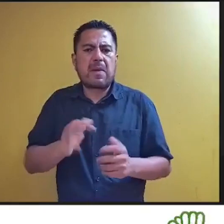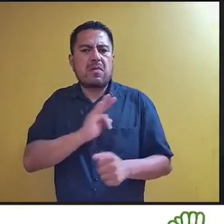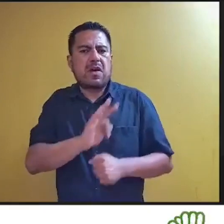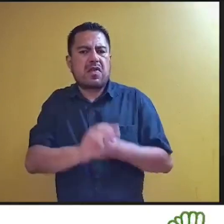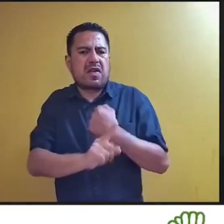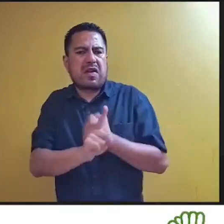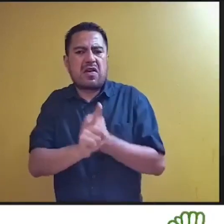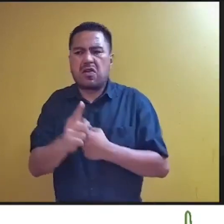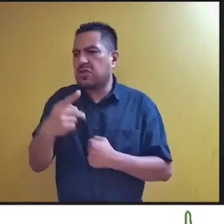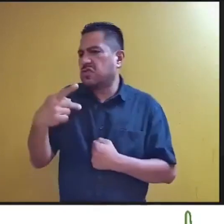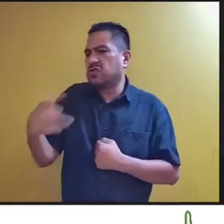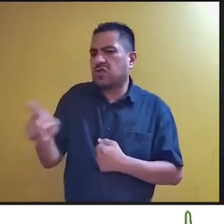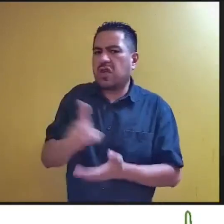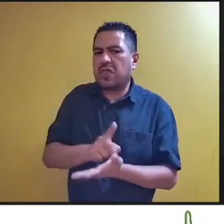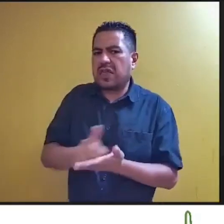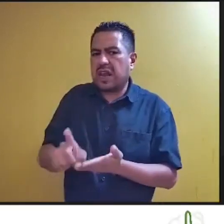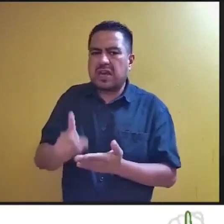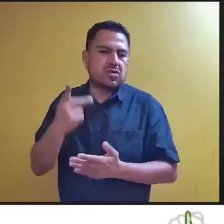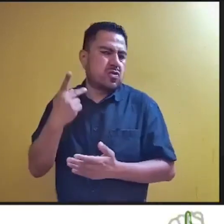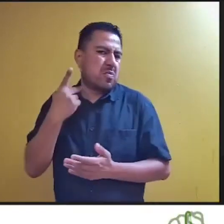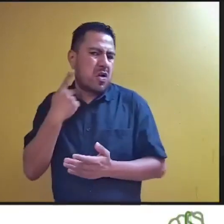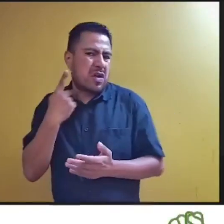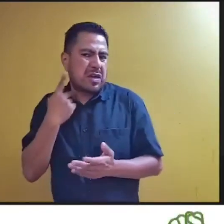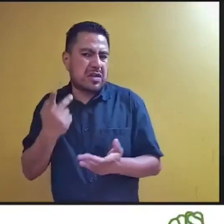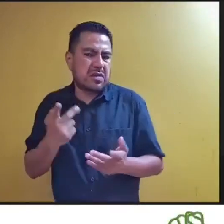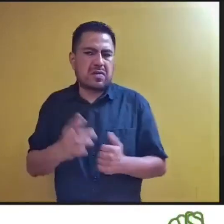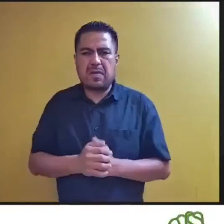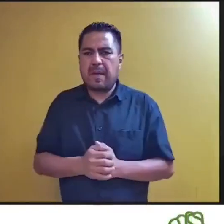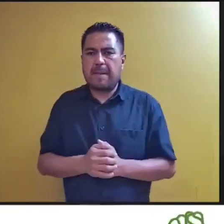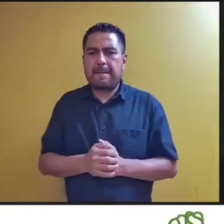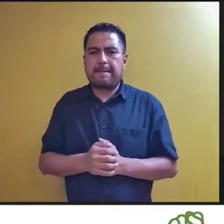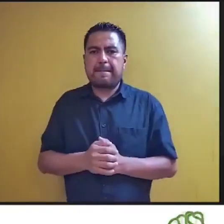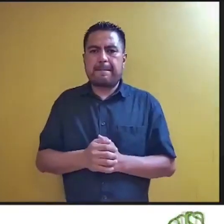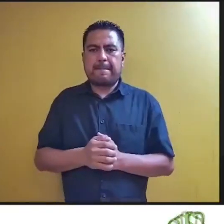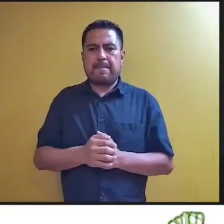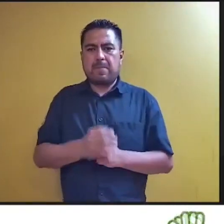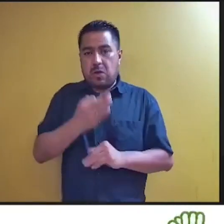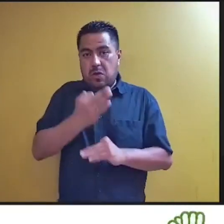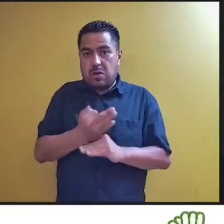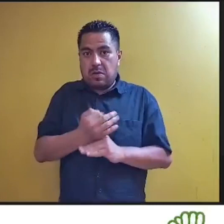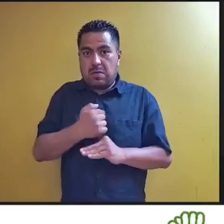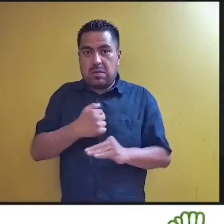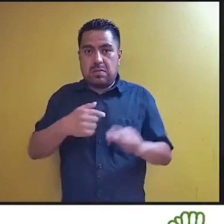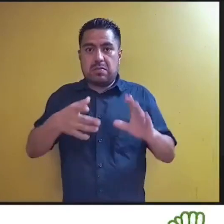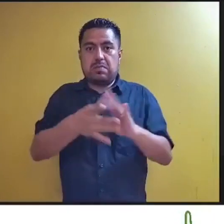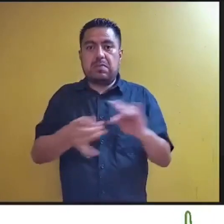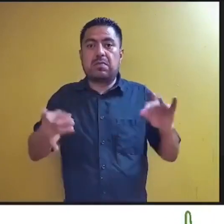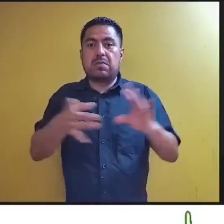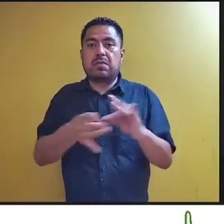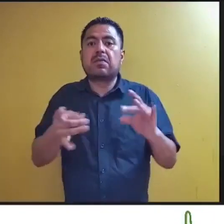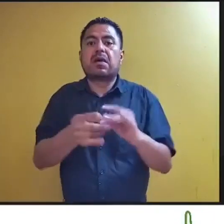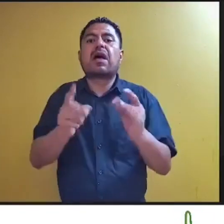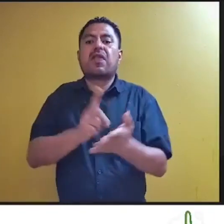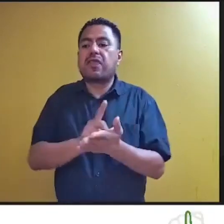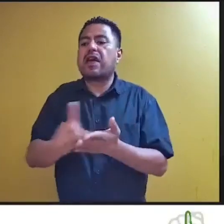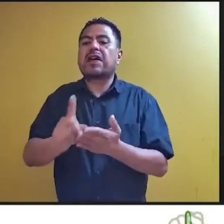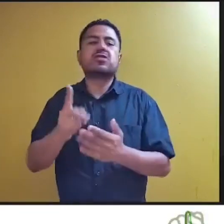afectarle su esfera de derechos políticos. Estaríamos hablando de